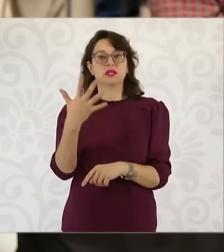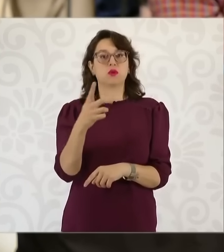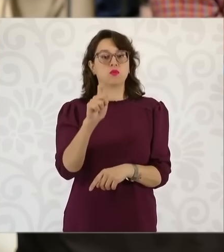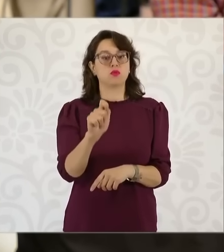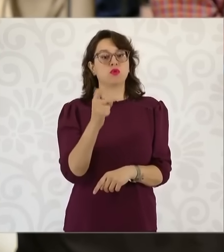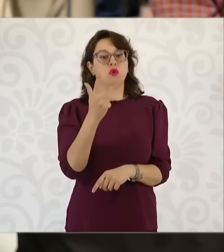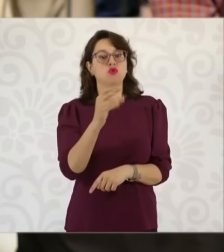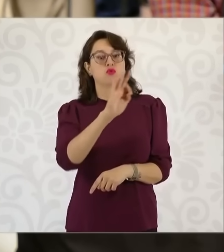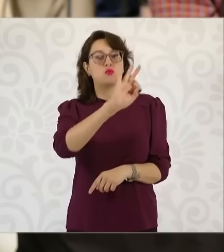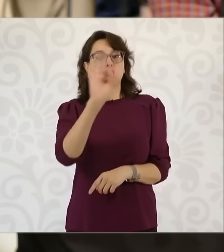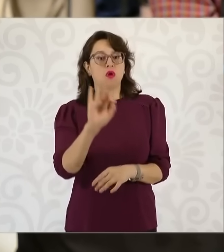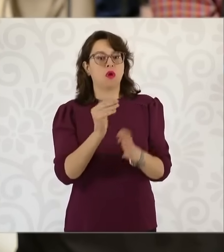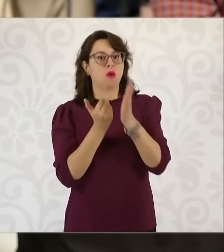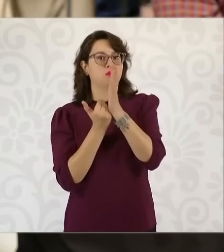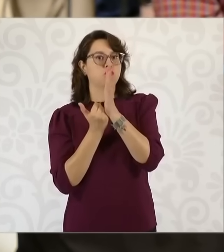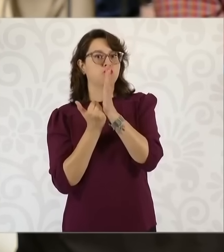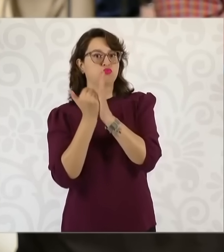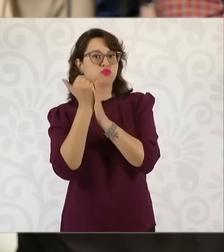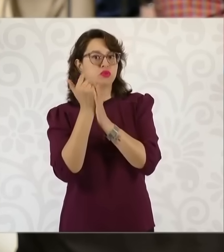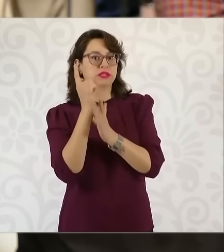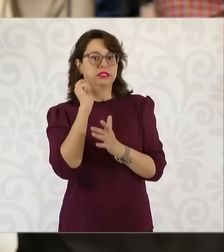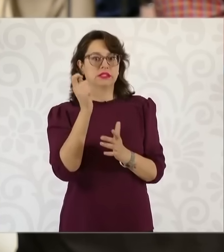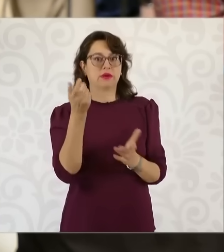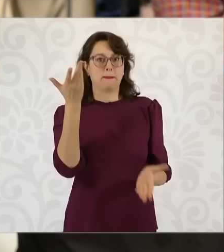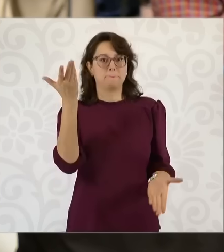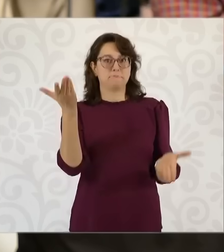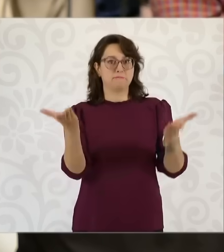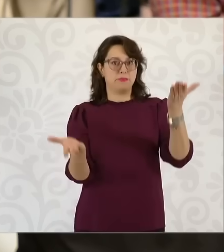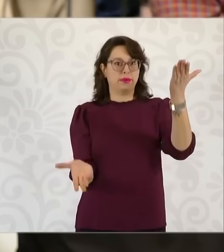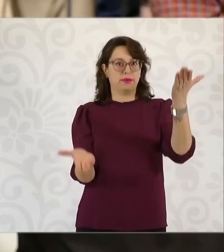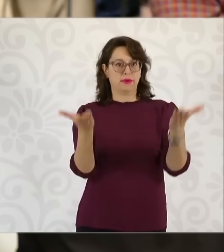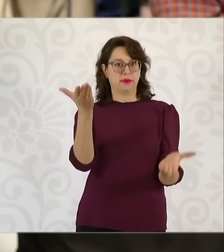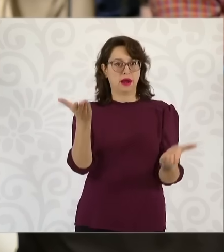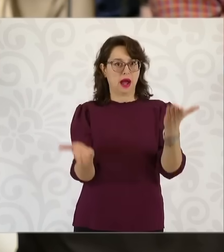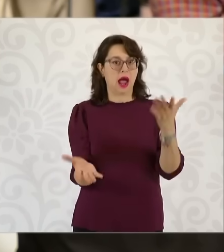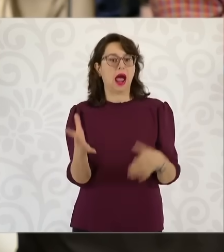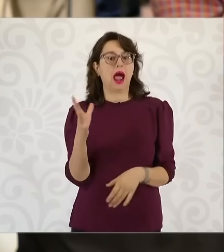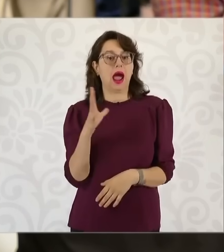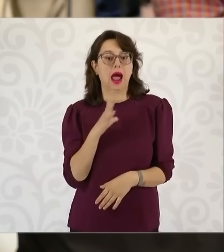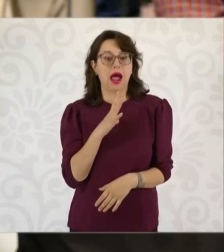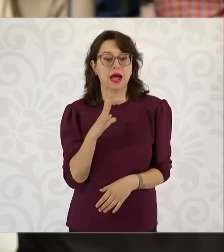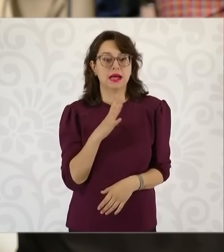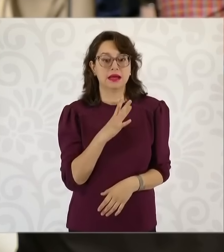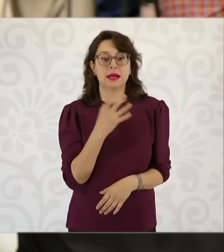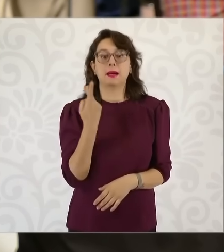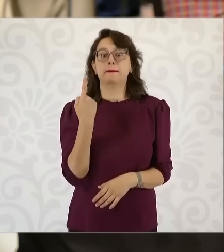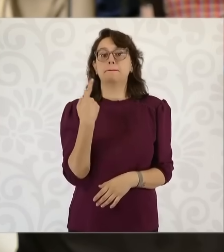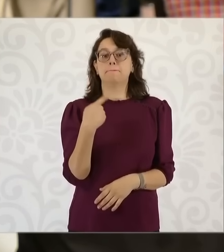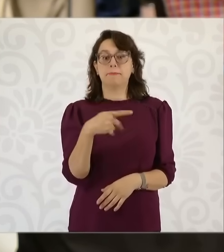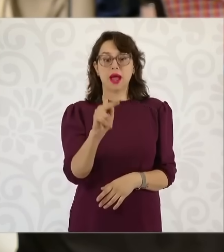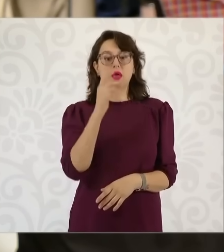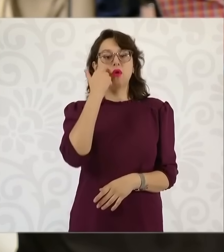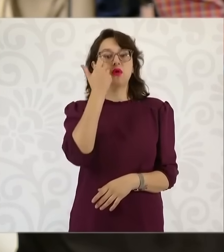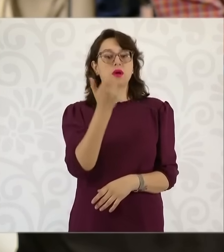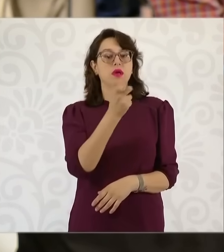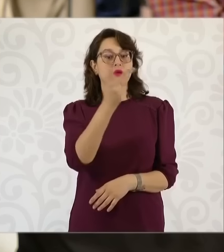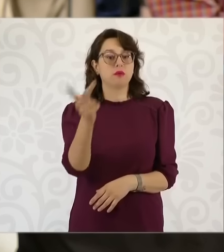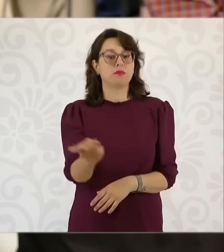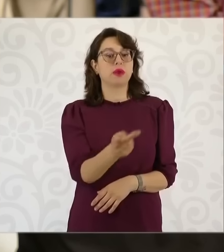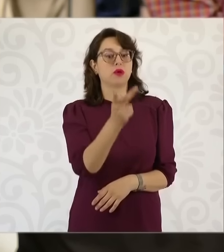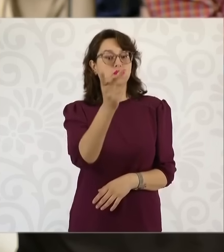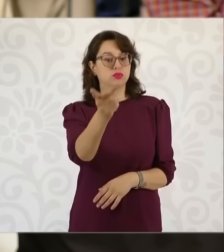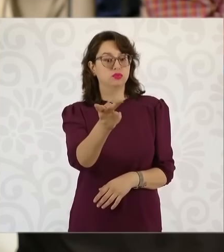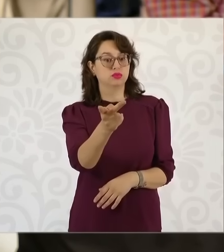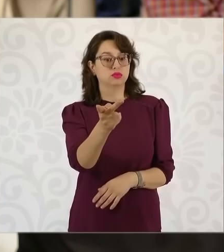esta forma, digamos, se compensaron estas cifras. Pero preguntarle entonces si tiene reporte de las últimas